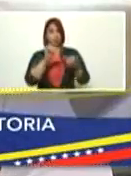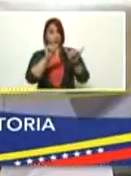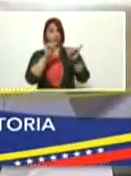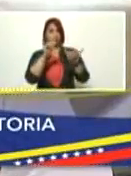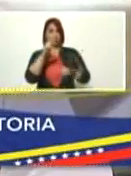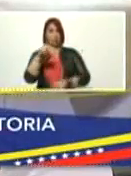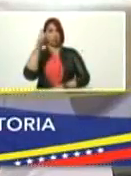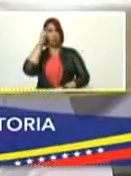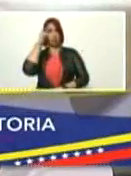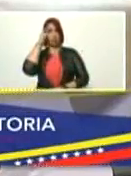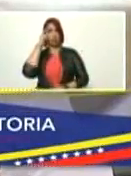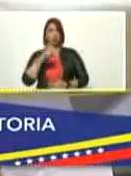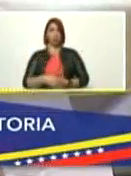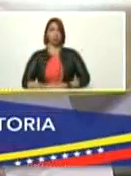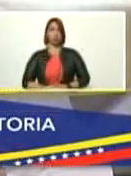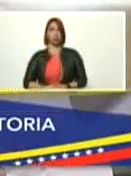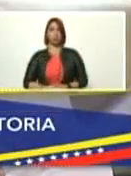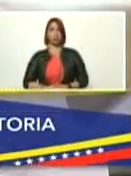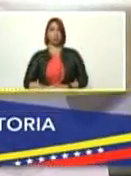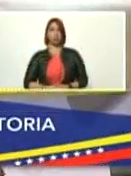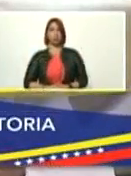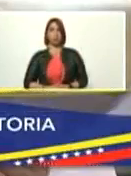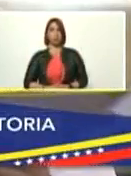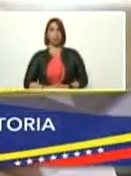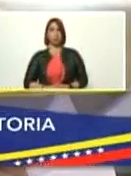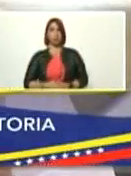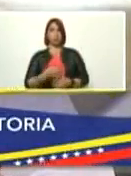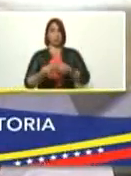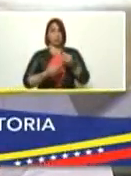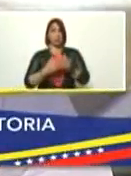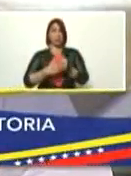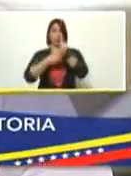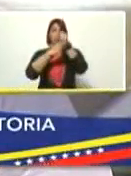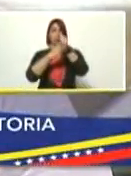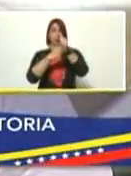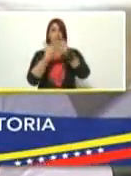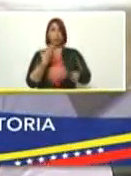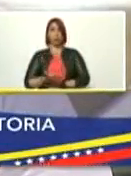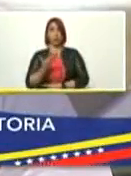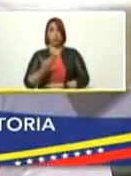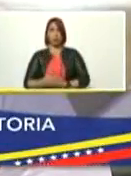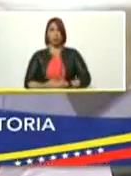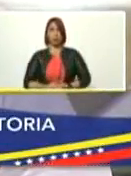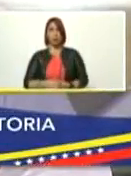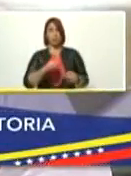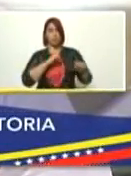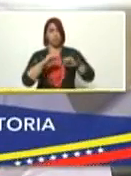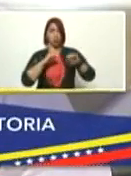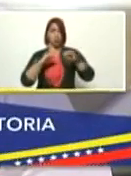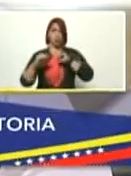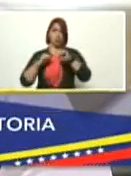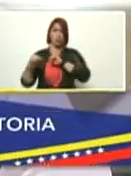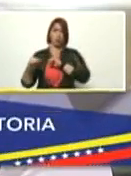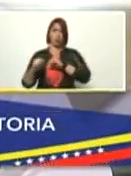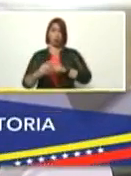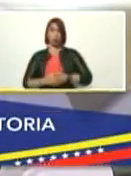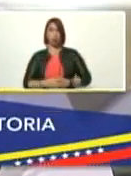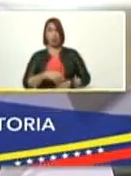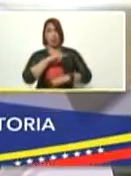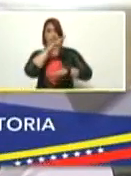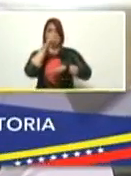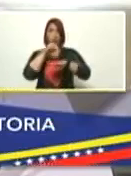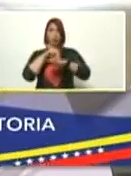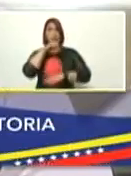Pedro Calzadilla, que ha sido un líder fundamental en el Movimiento Nacional